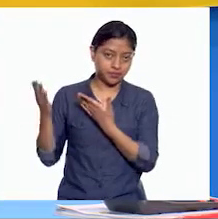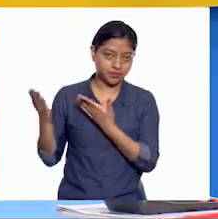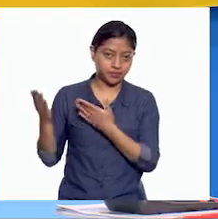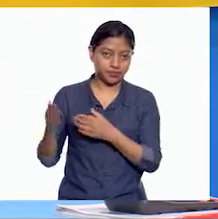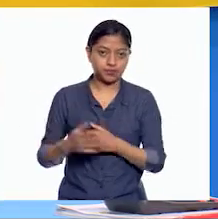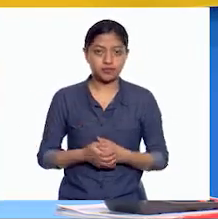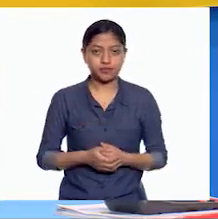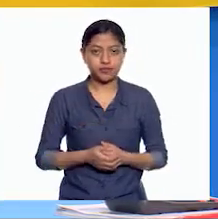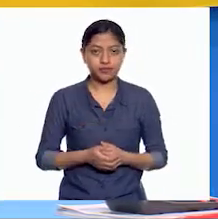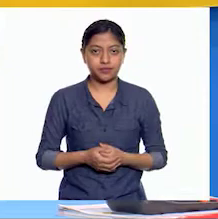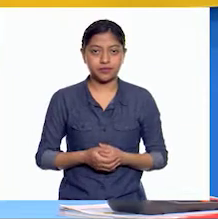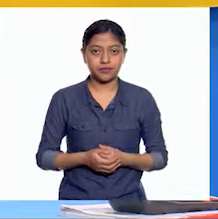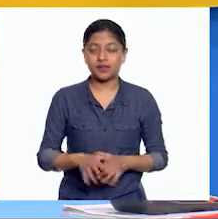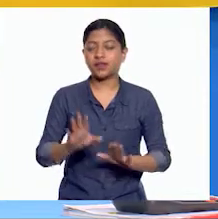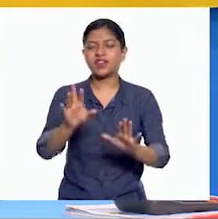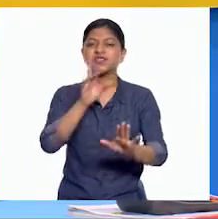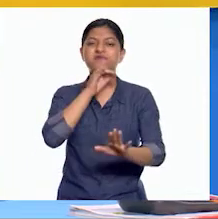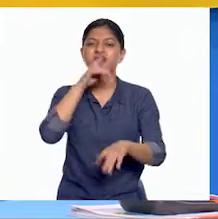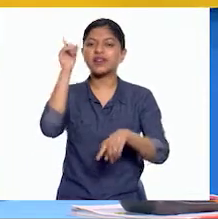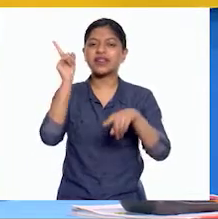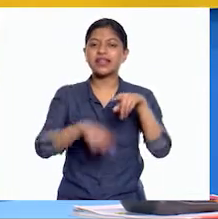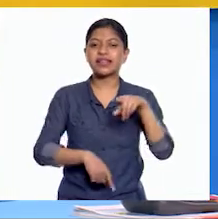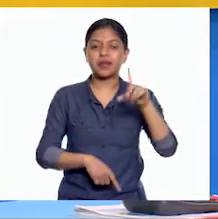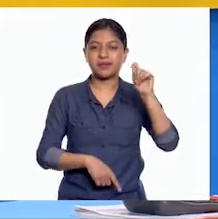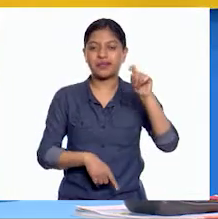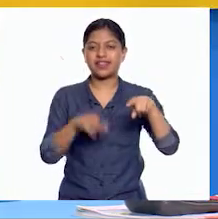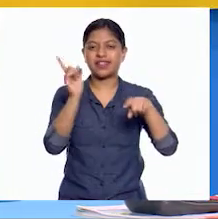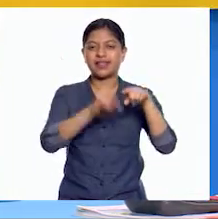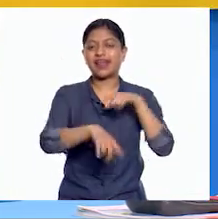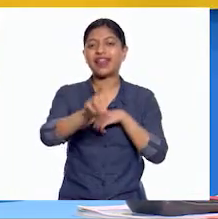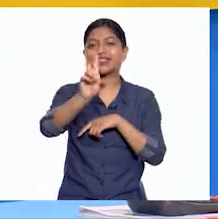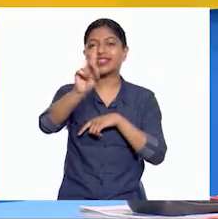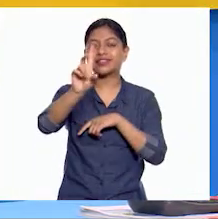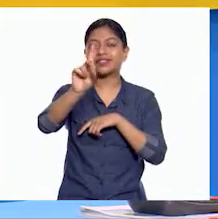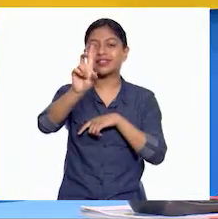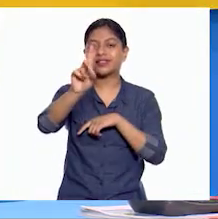Primero con 30, María, por favor. Bueno, sí, maestra.